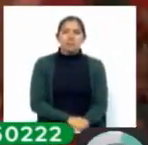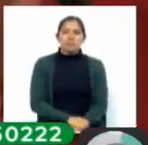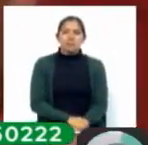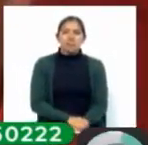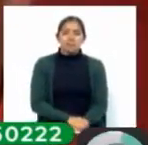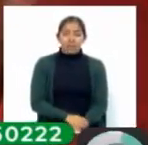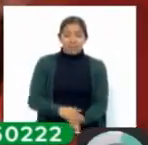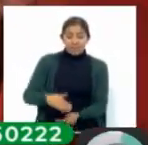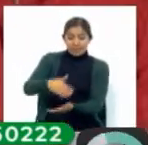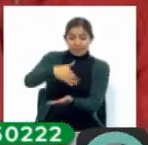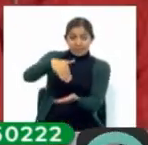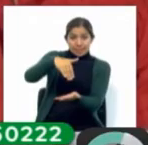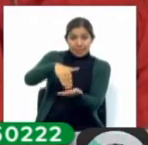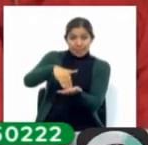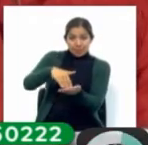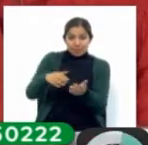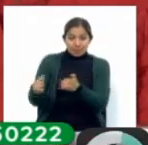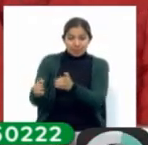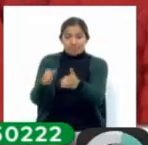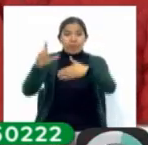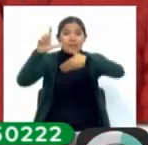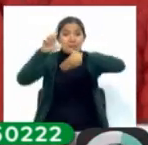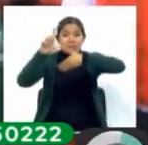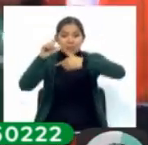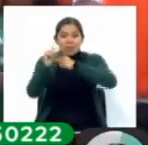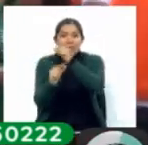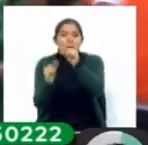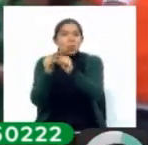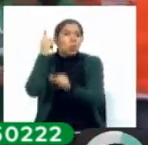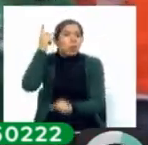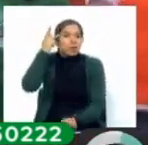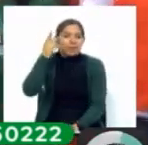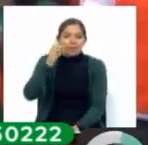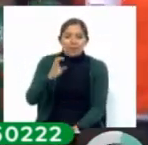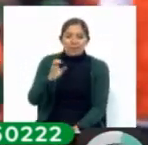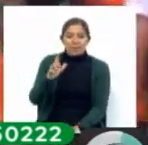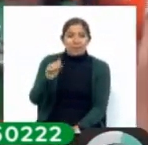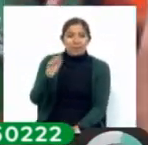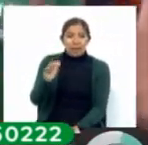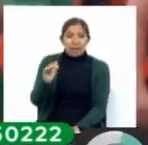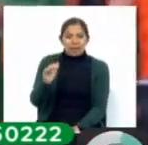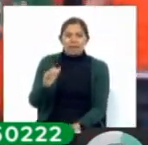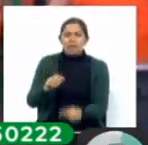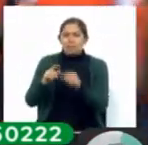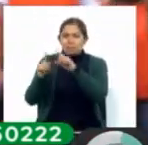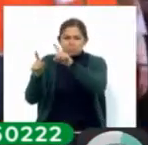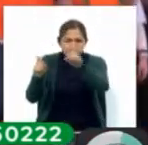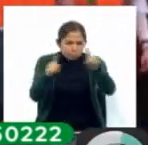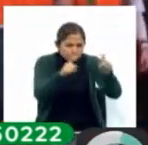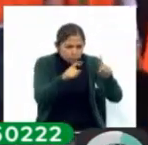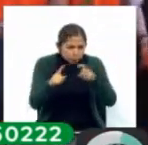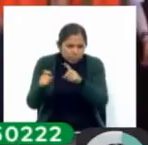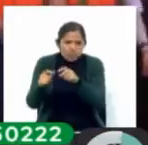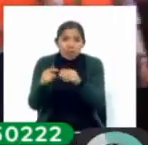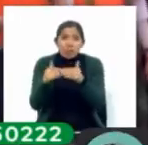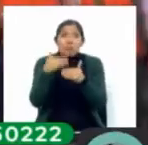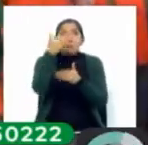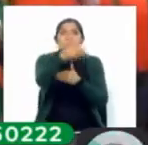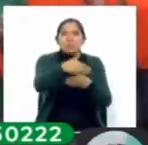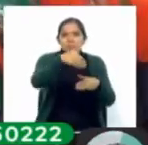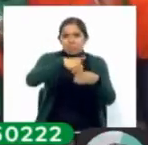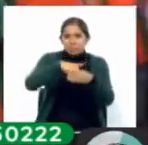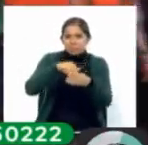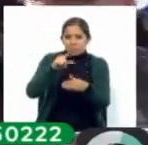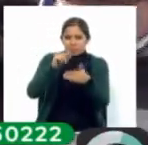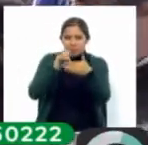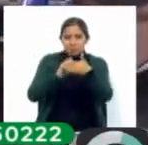El Centro Estratégico Latinoamericano de Geopolítica concluye en su tercera encuesta de intención de voto de cara a las elecciones de este domingo